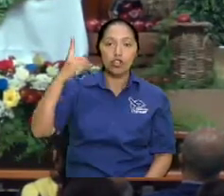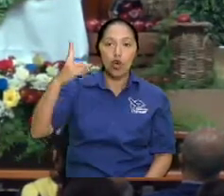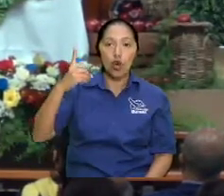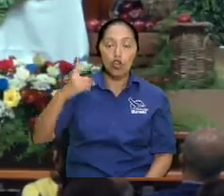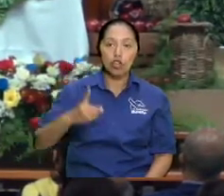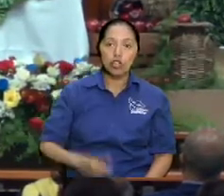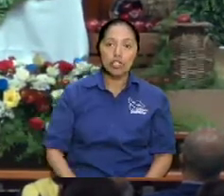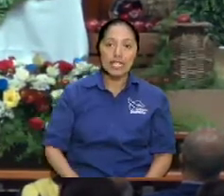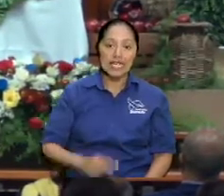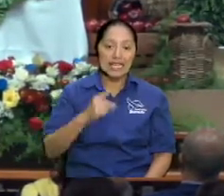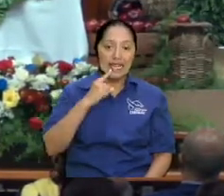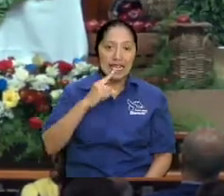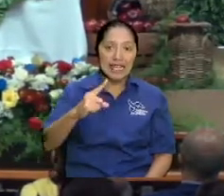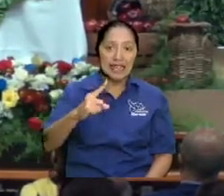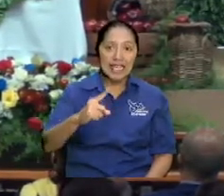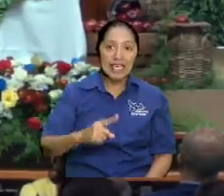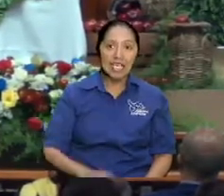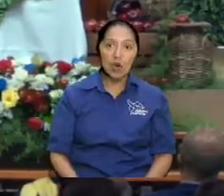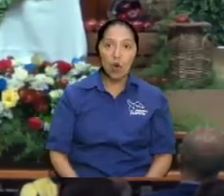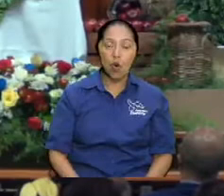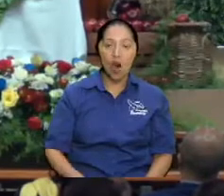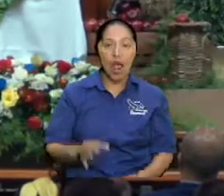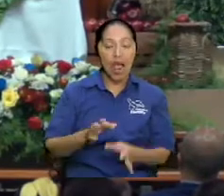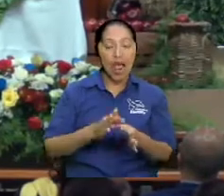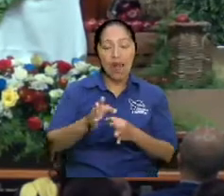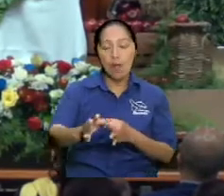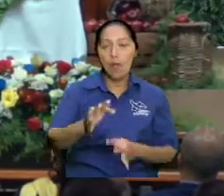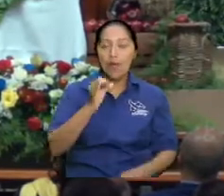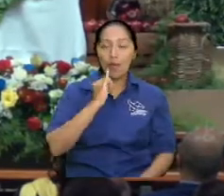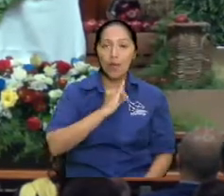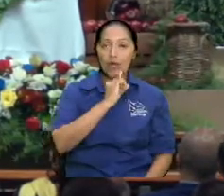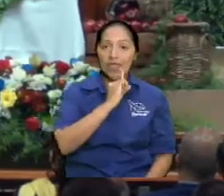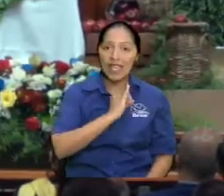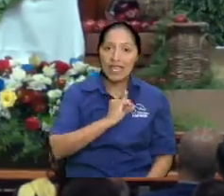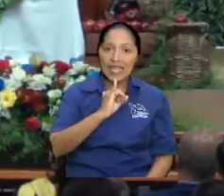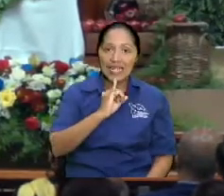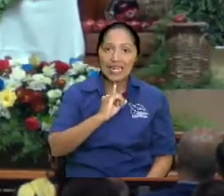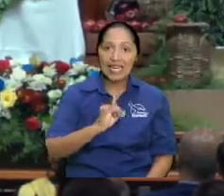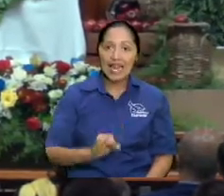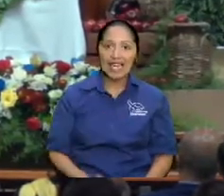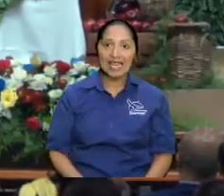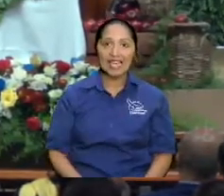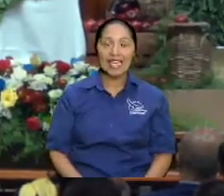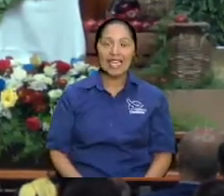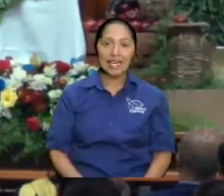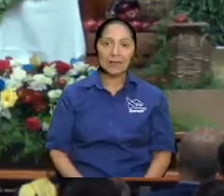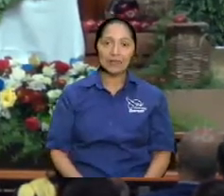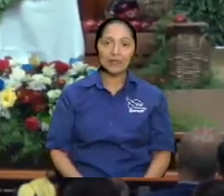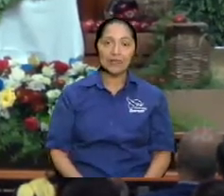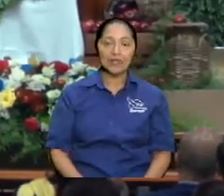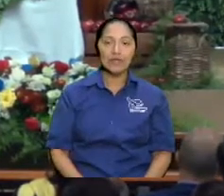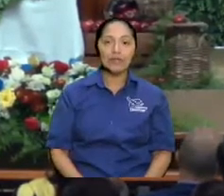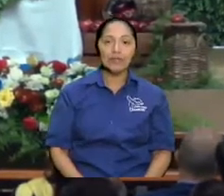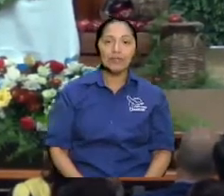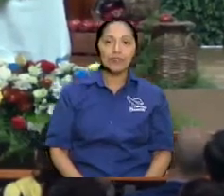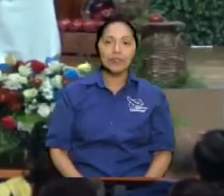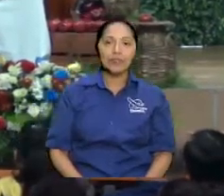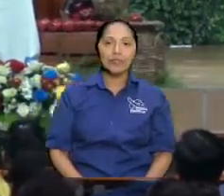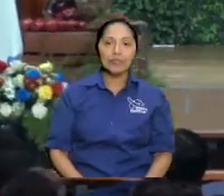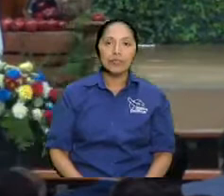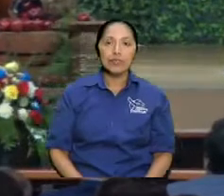Israel. Y la razón que Dios dio era esta: para que no hayan pobres en Israel.